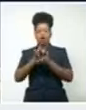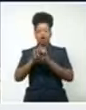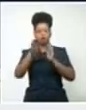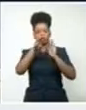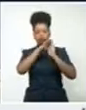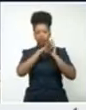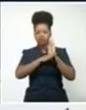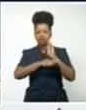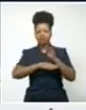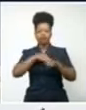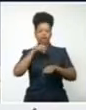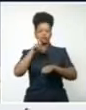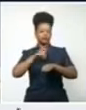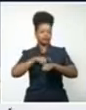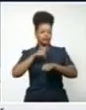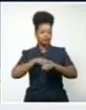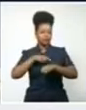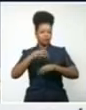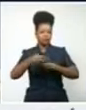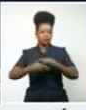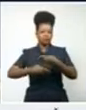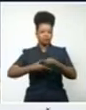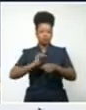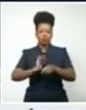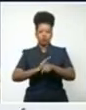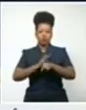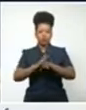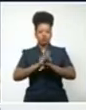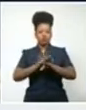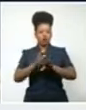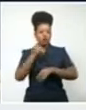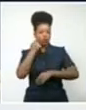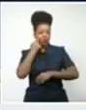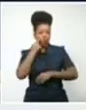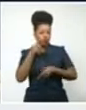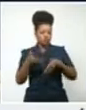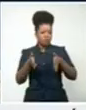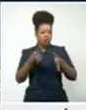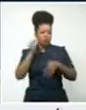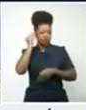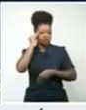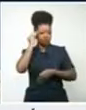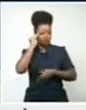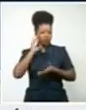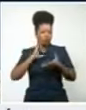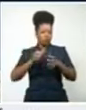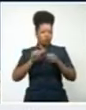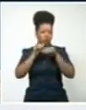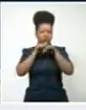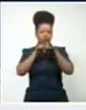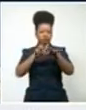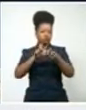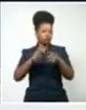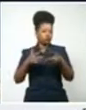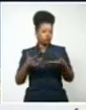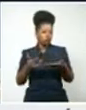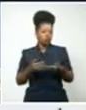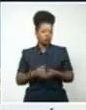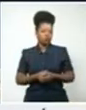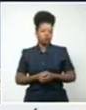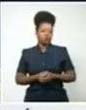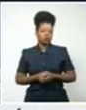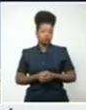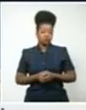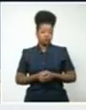de la pandemia, a pesar de que ya se conozcan muchas cosas de la transmisión de esta enfermedad, pues en el